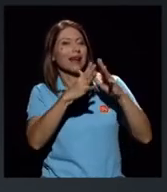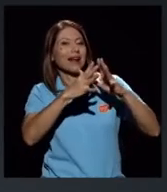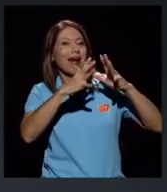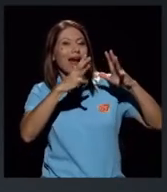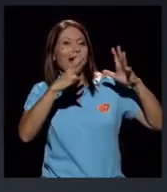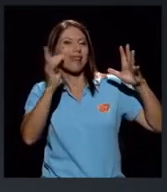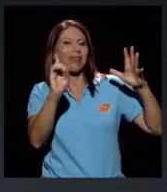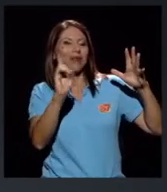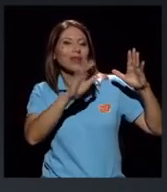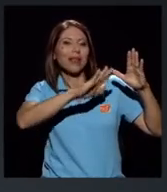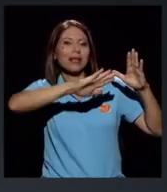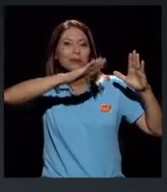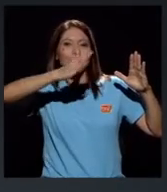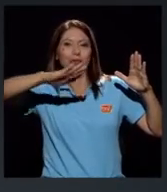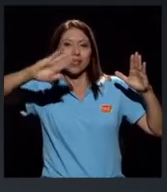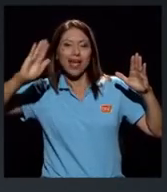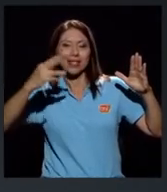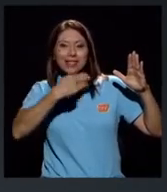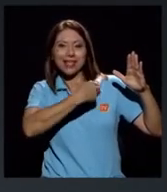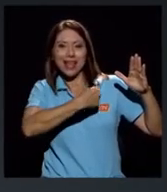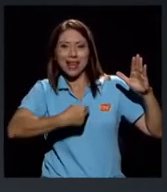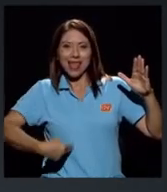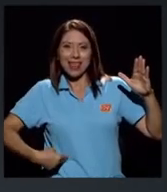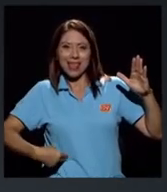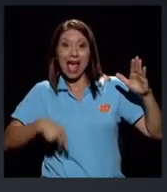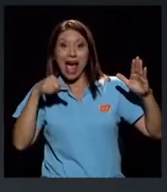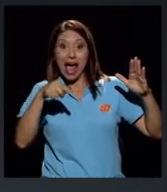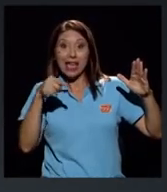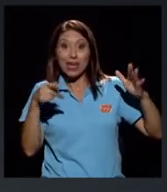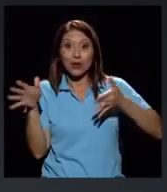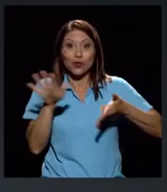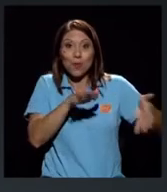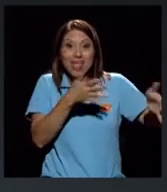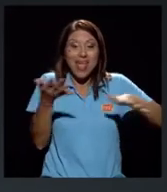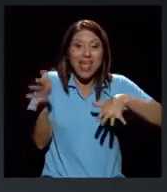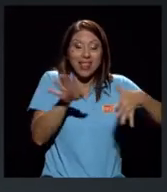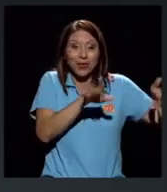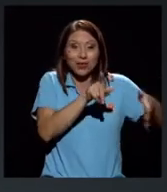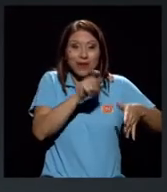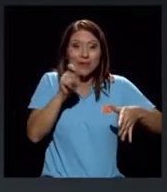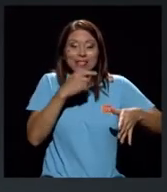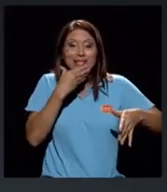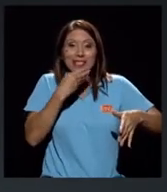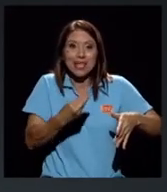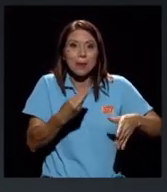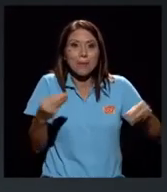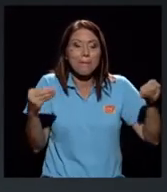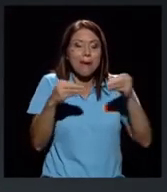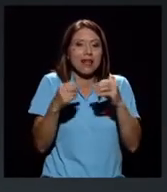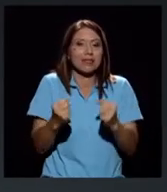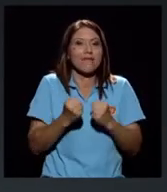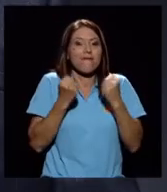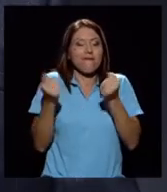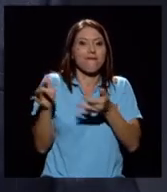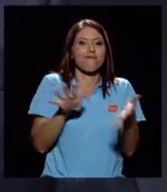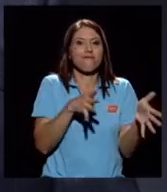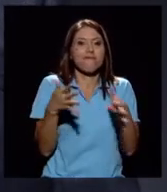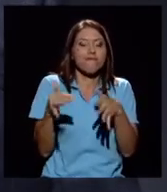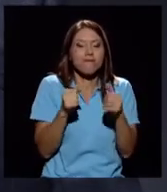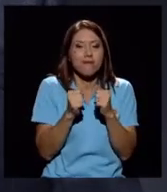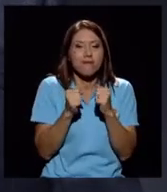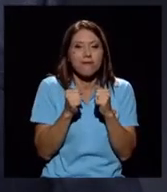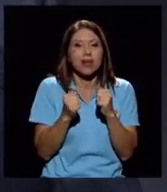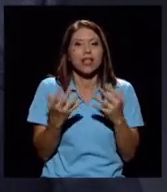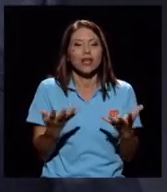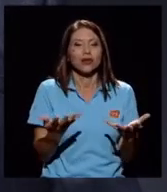y ahí creo que los vientos de diciembre llegan más fríos cuando